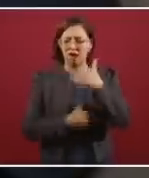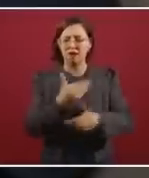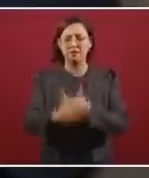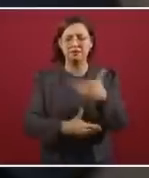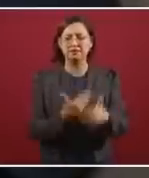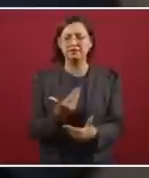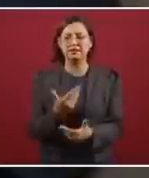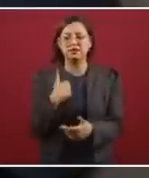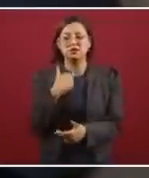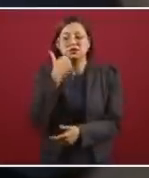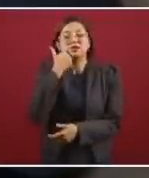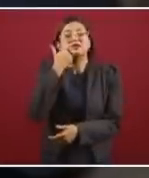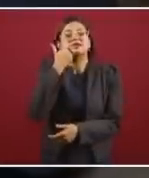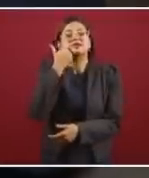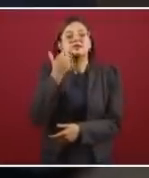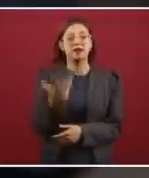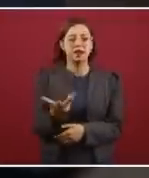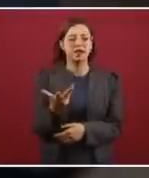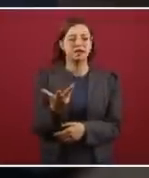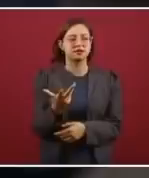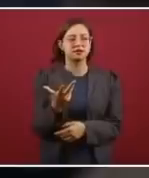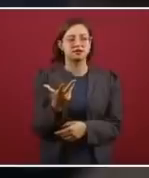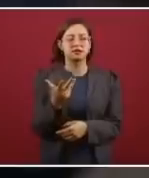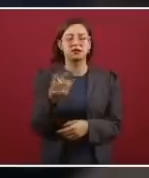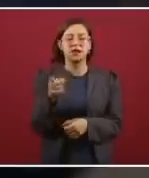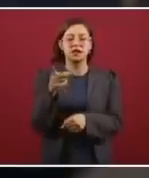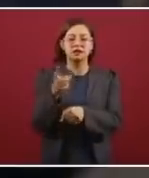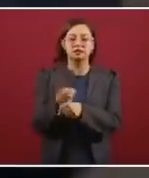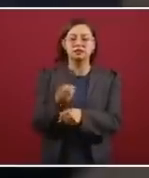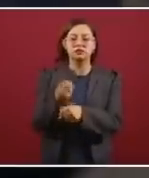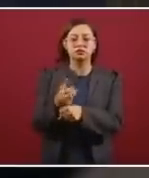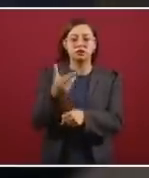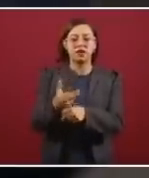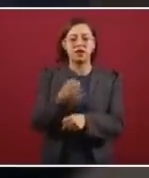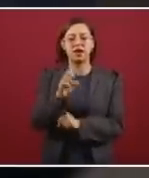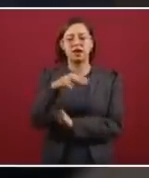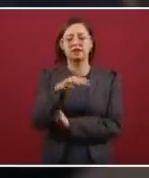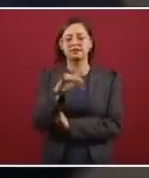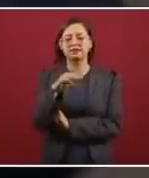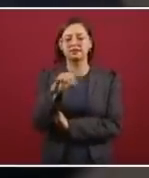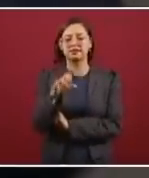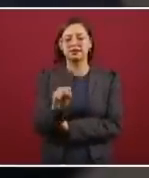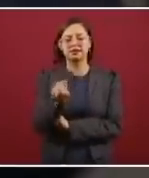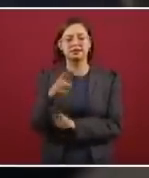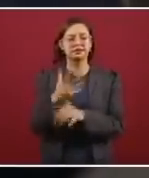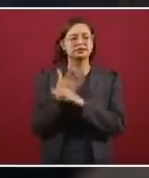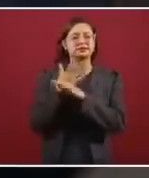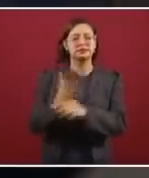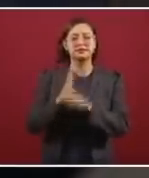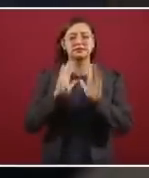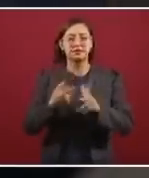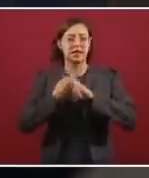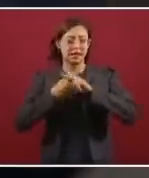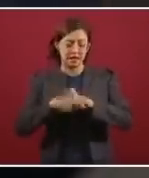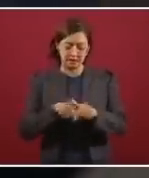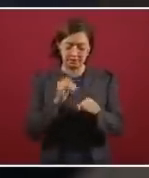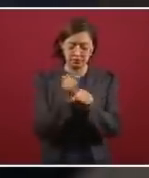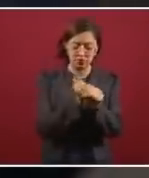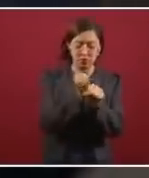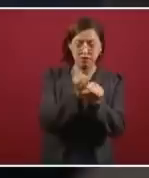que desearían ellos. El subsecretario Encinas nos comentó que hay líneas de investigación